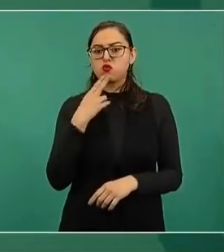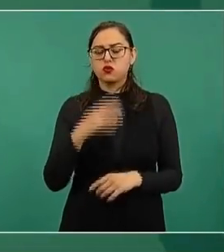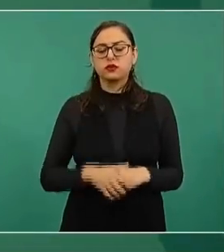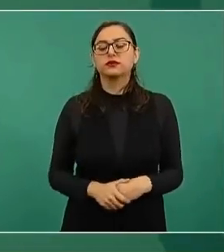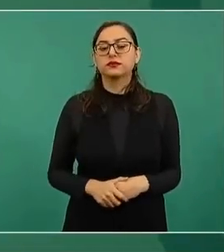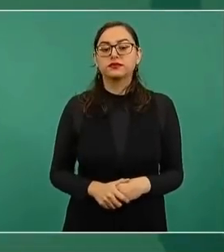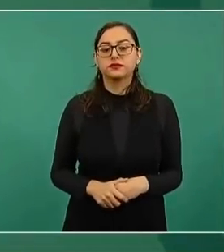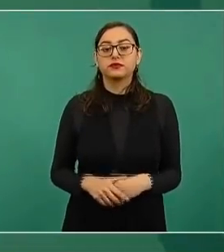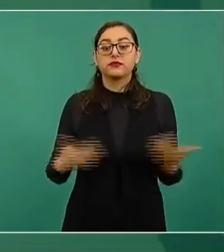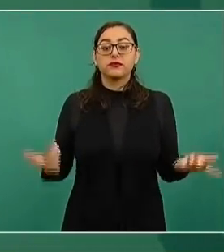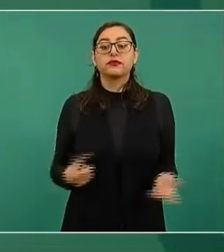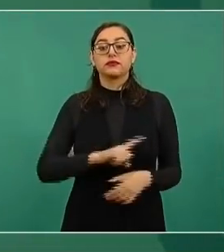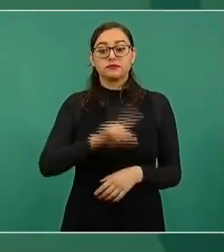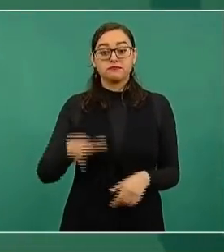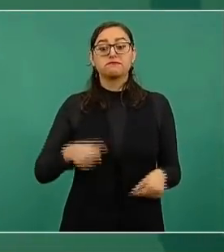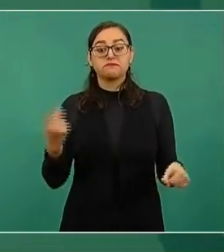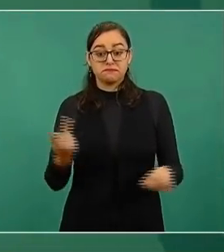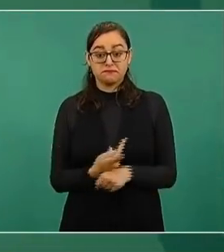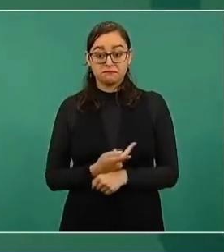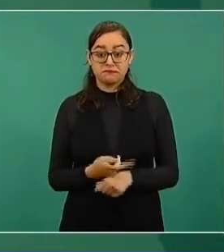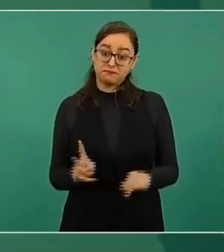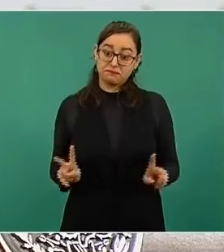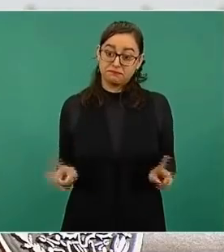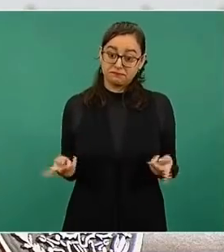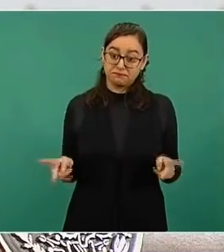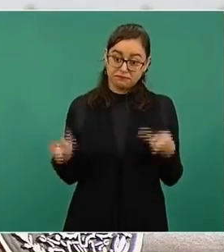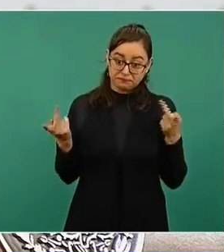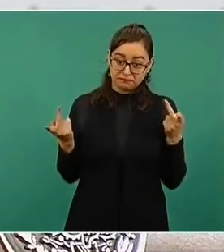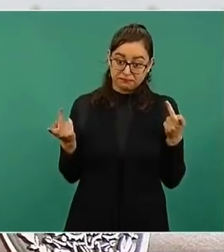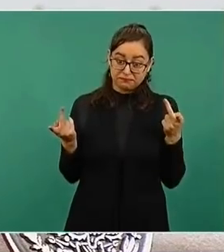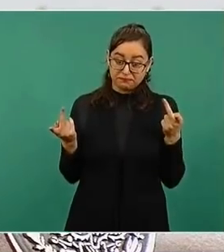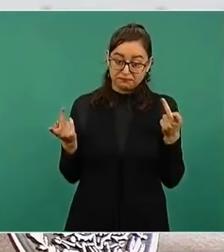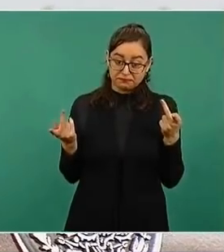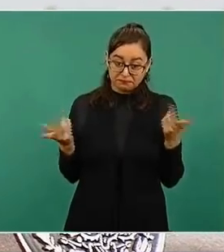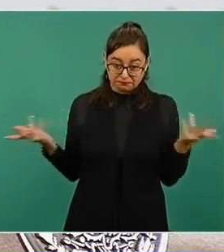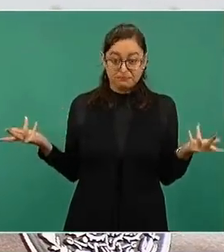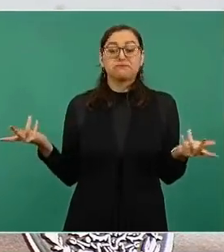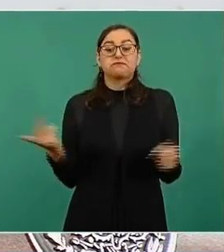también las acciones, y lo mismo,